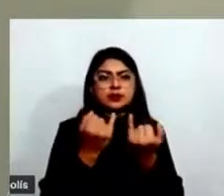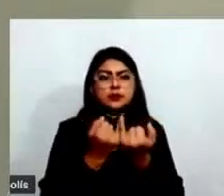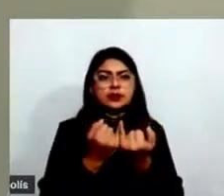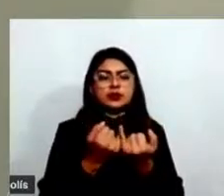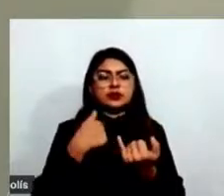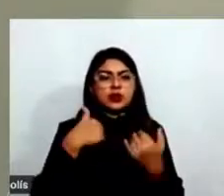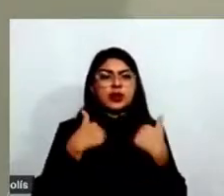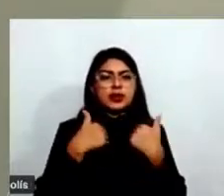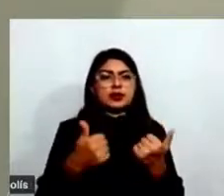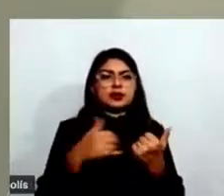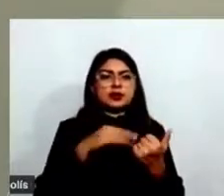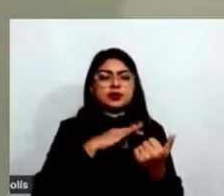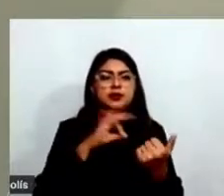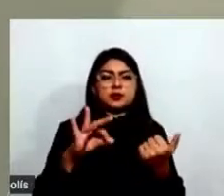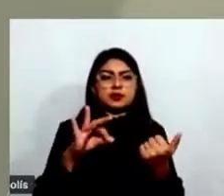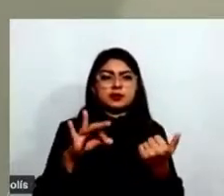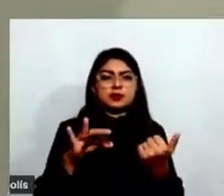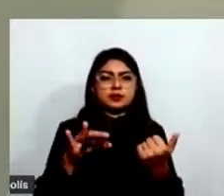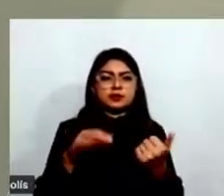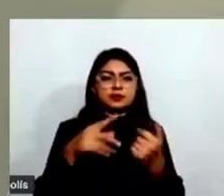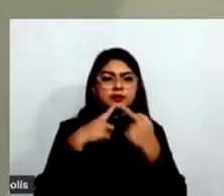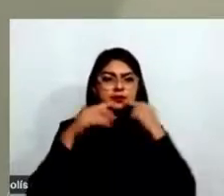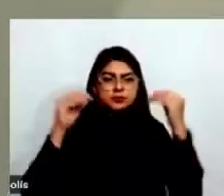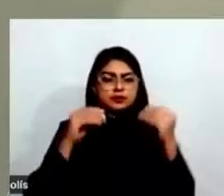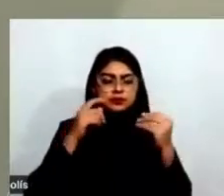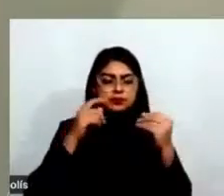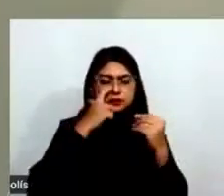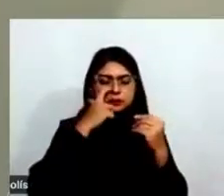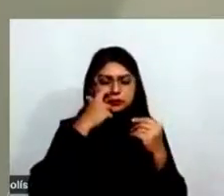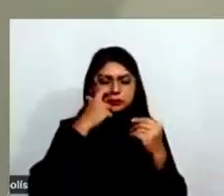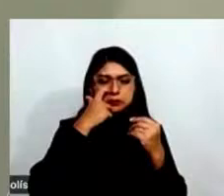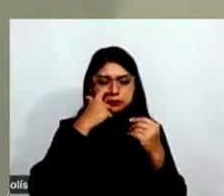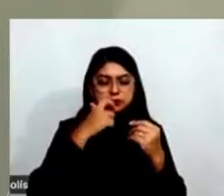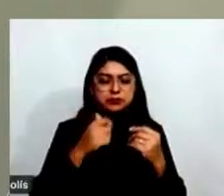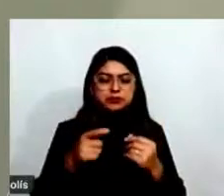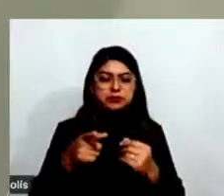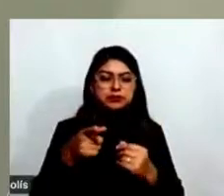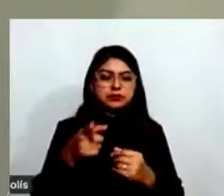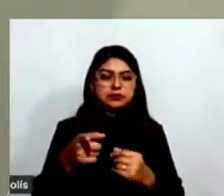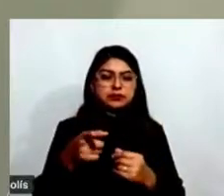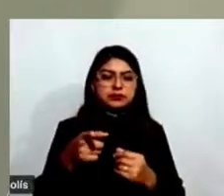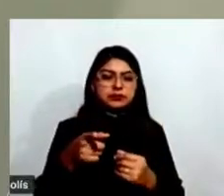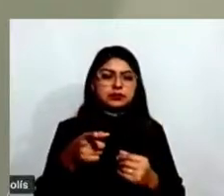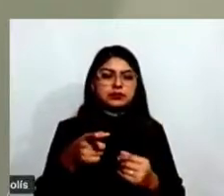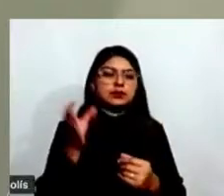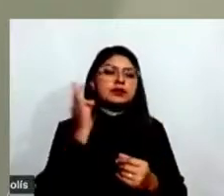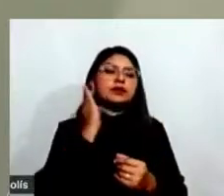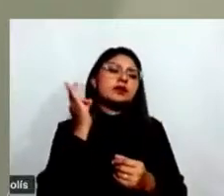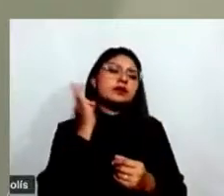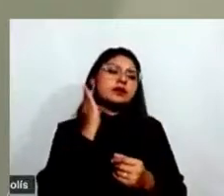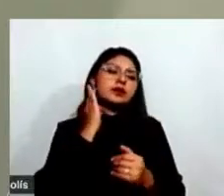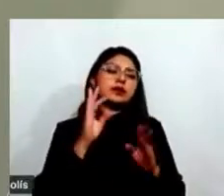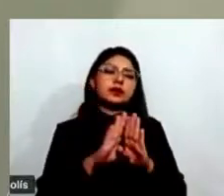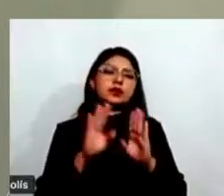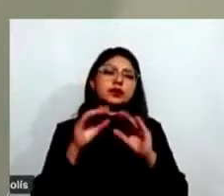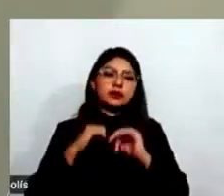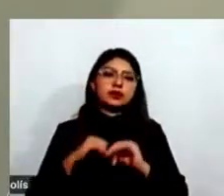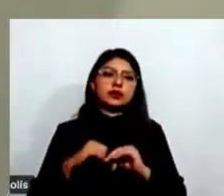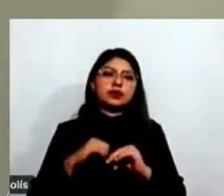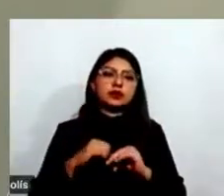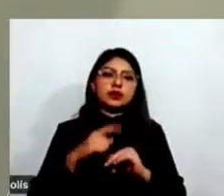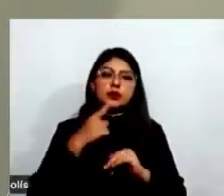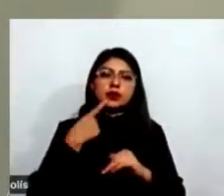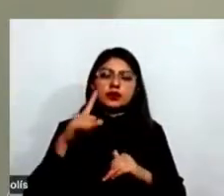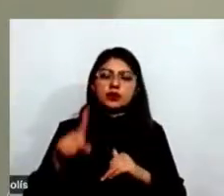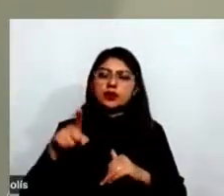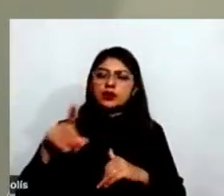discusiones en el sentido de que la Fiscalía, como órgano acusador, cumple una función distinta de los jueces